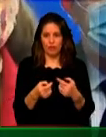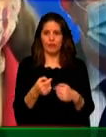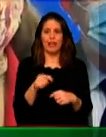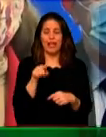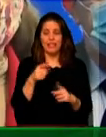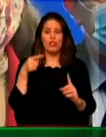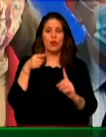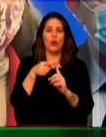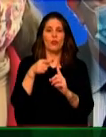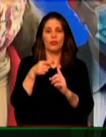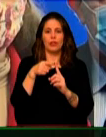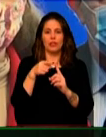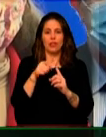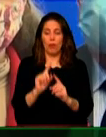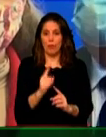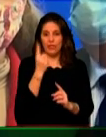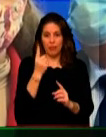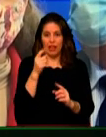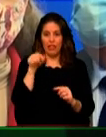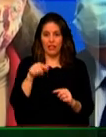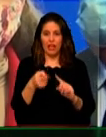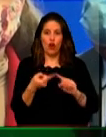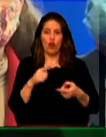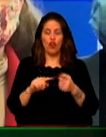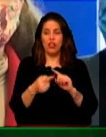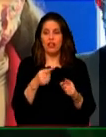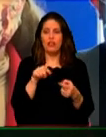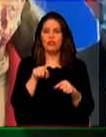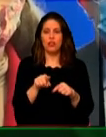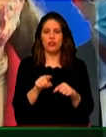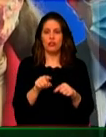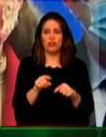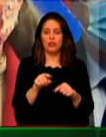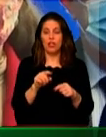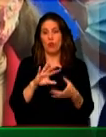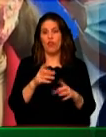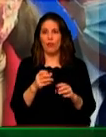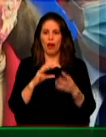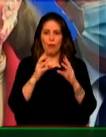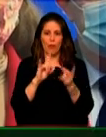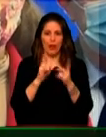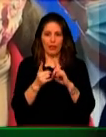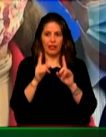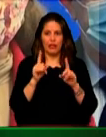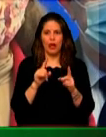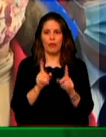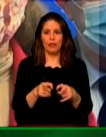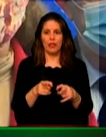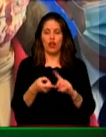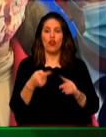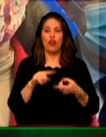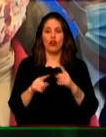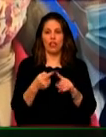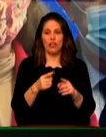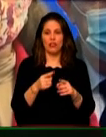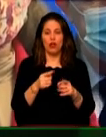Ese es el objetivo central de esta coordinación, que tendrá carácter parlamentario y que también tendrá carácter de la coordinación